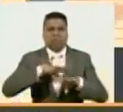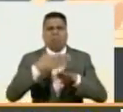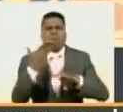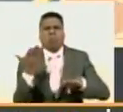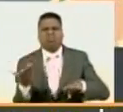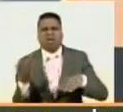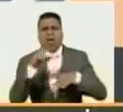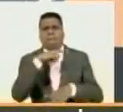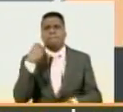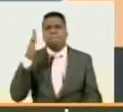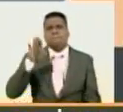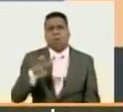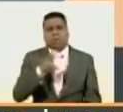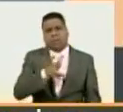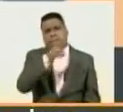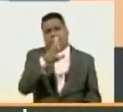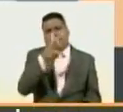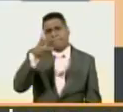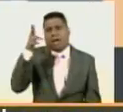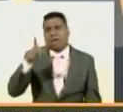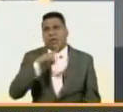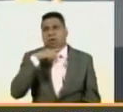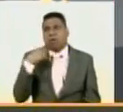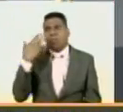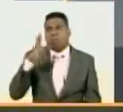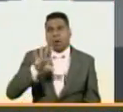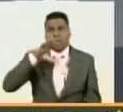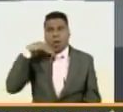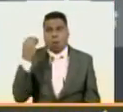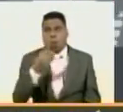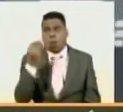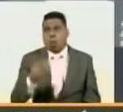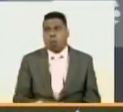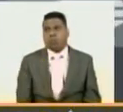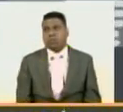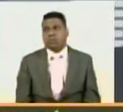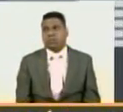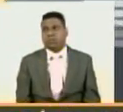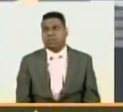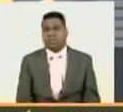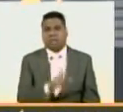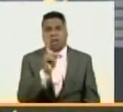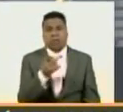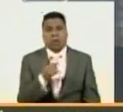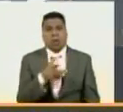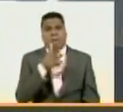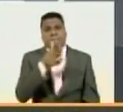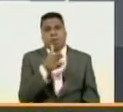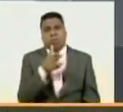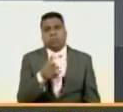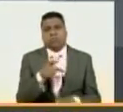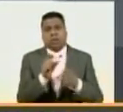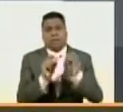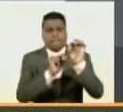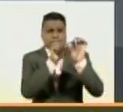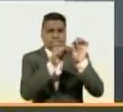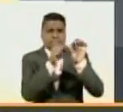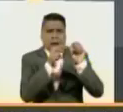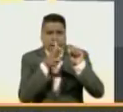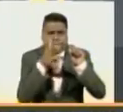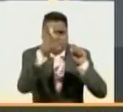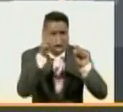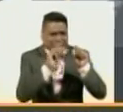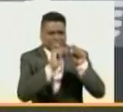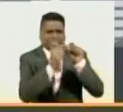una herida de bala que muere este joven, lamentablemente es de otro tipo de objeto a través de una metra, pues, y se